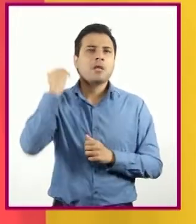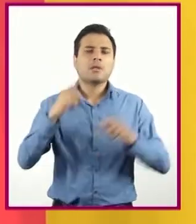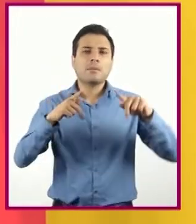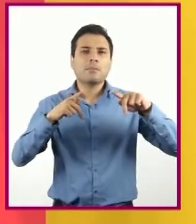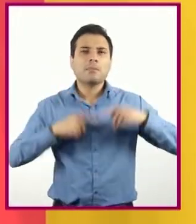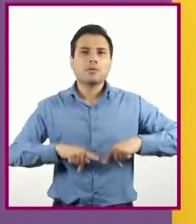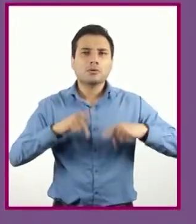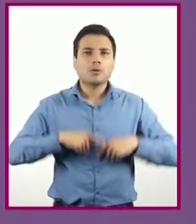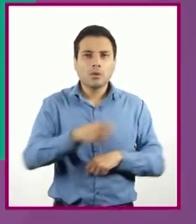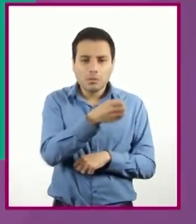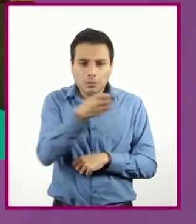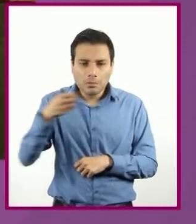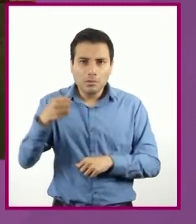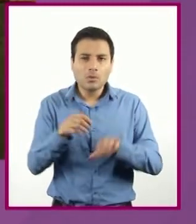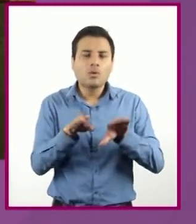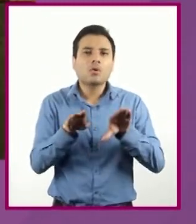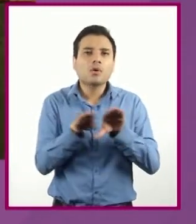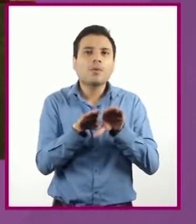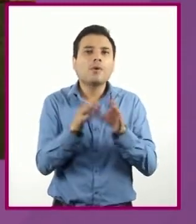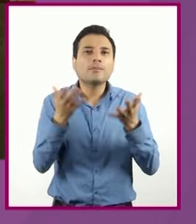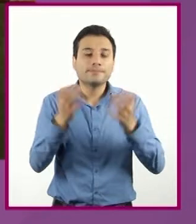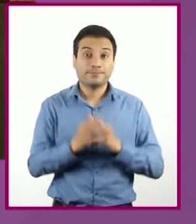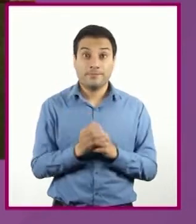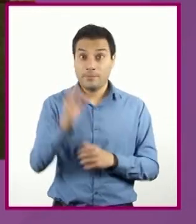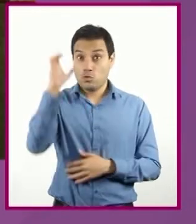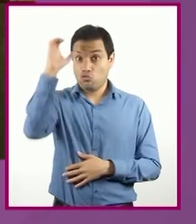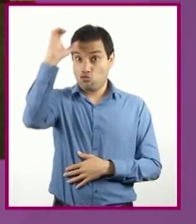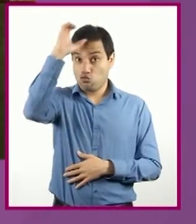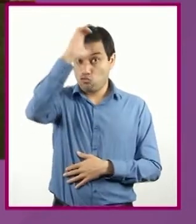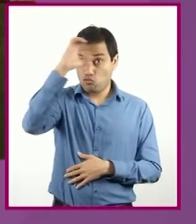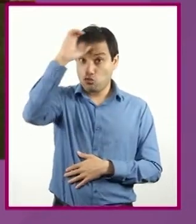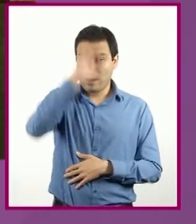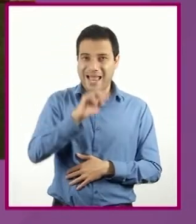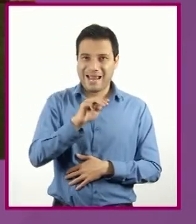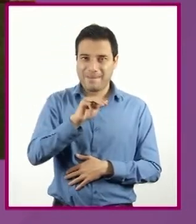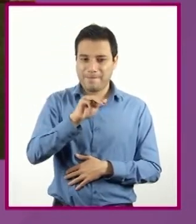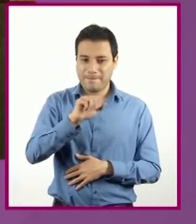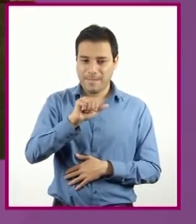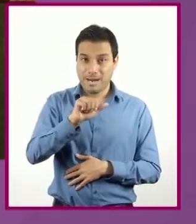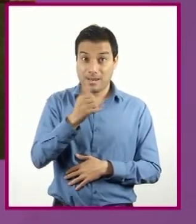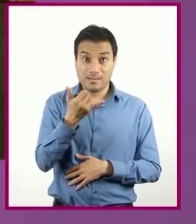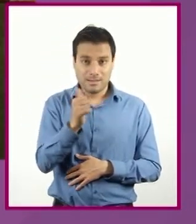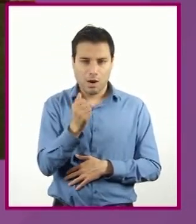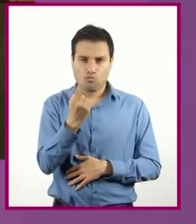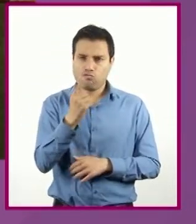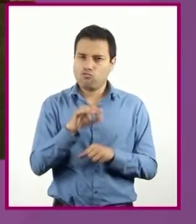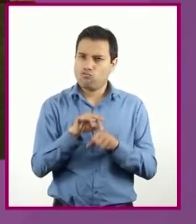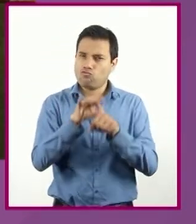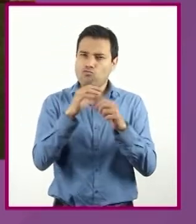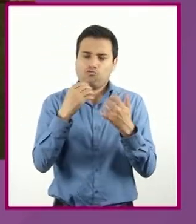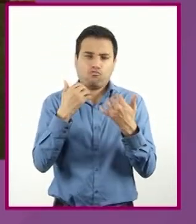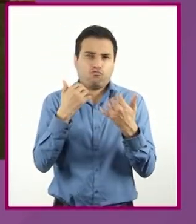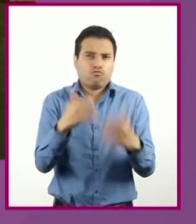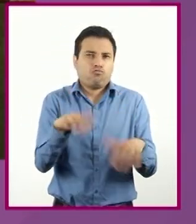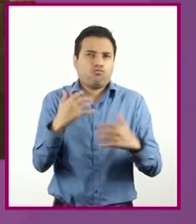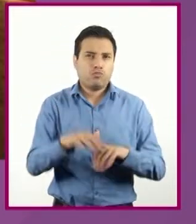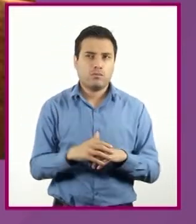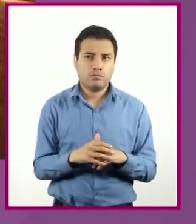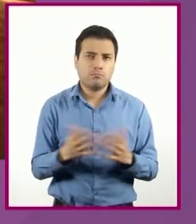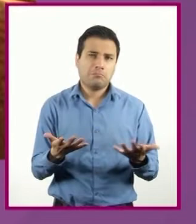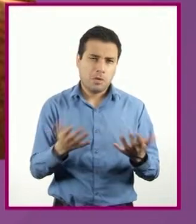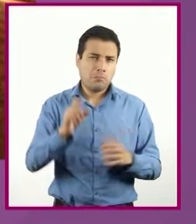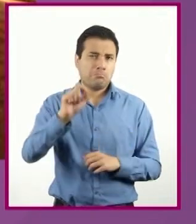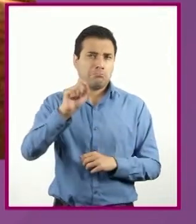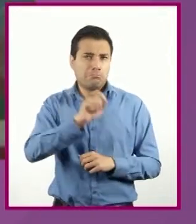la cultura maya. La cultura maya fue una de las más sobresalientes de Mesoamérica. Destacó en varios campos como